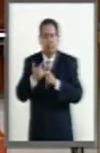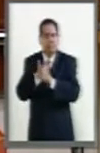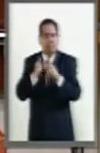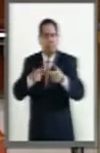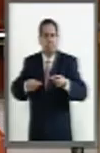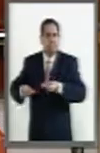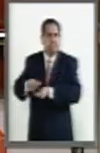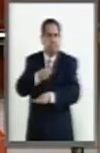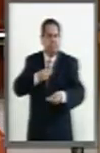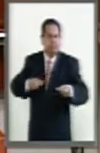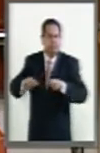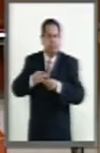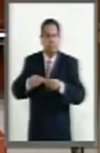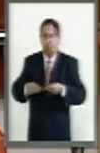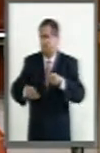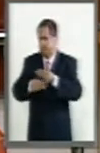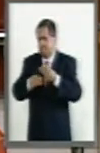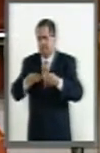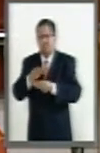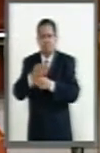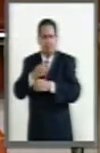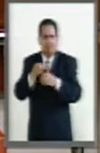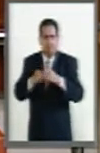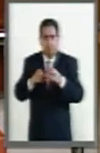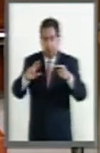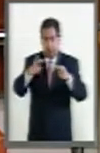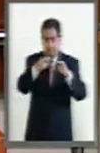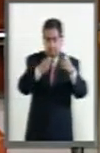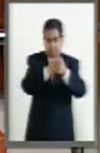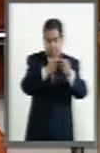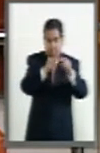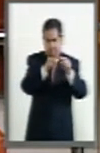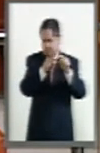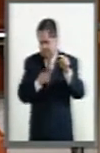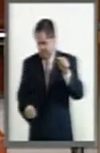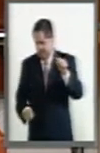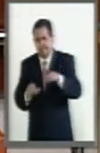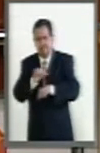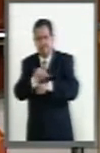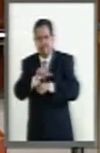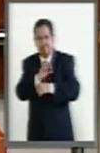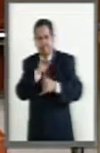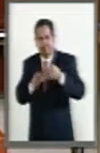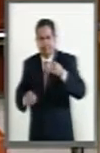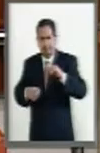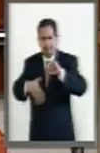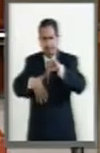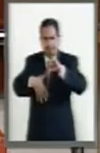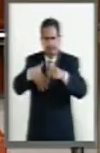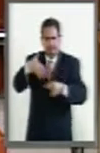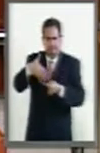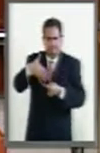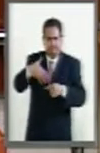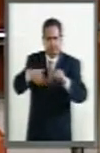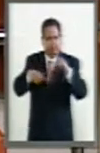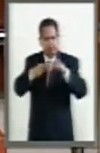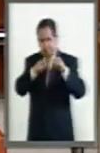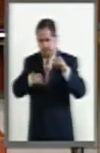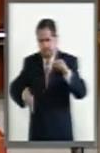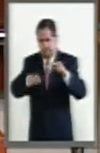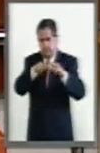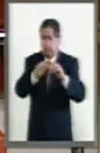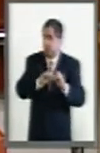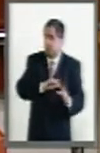tránsito de personas y mercancías desde el río Bravo hasta la Patagonia, o bien con contactos con la